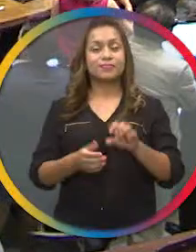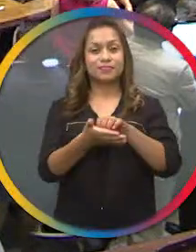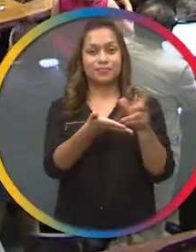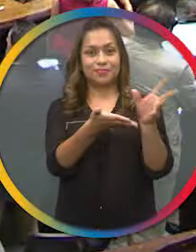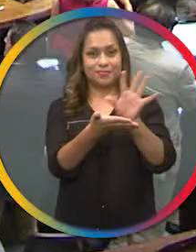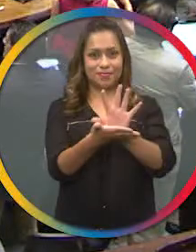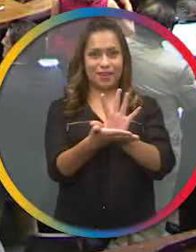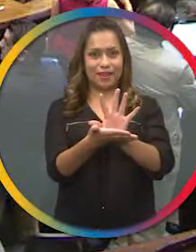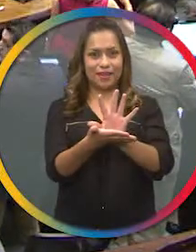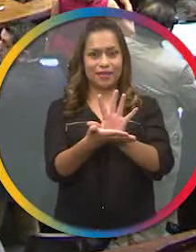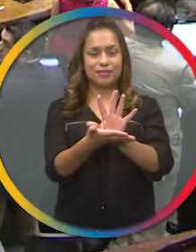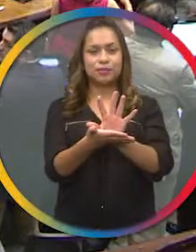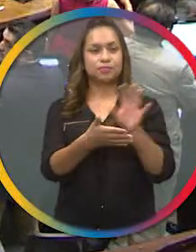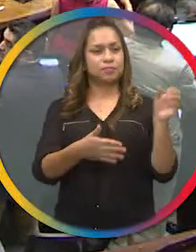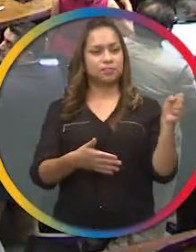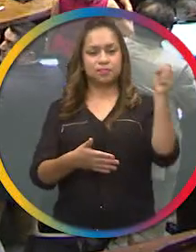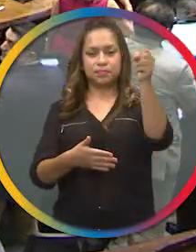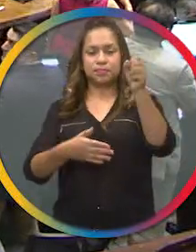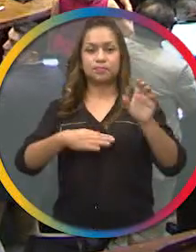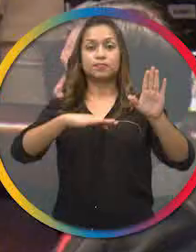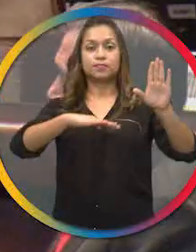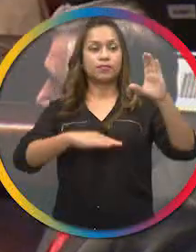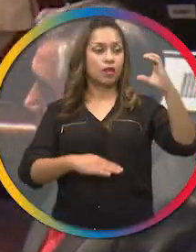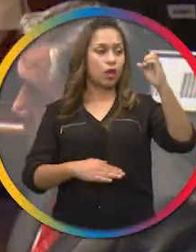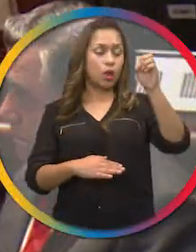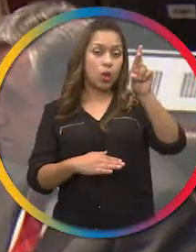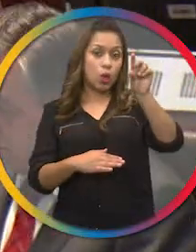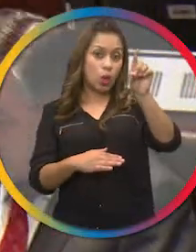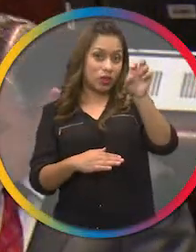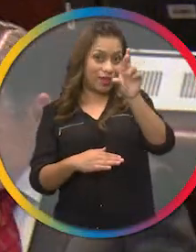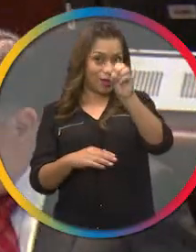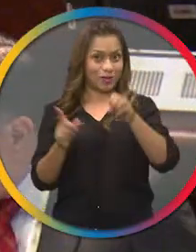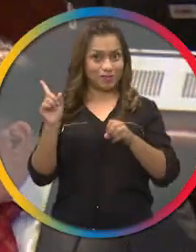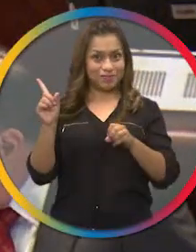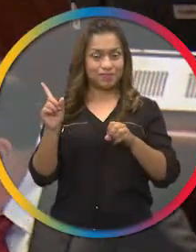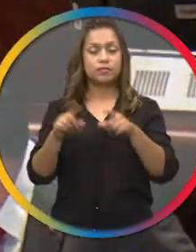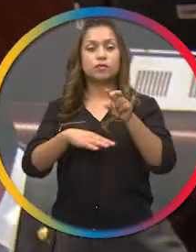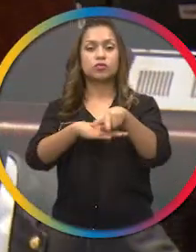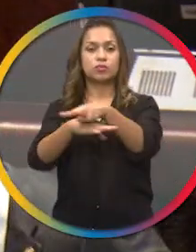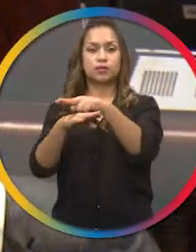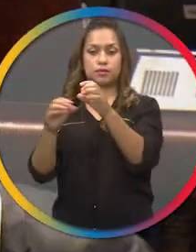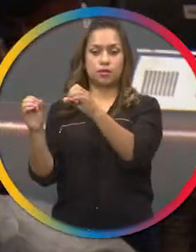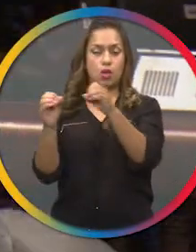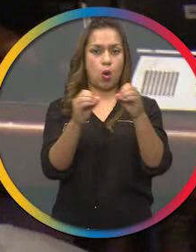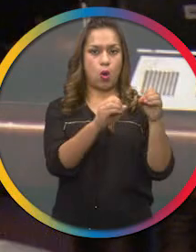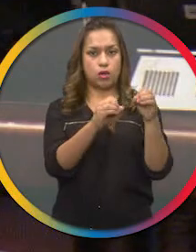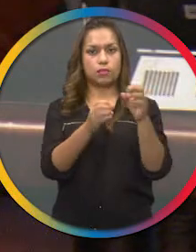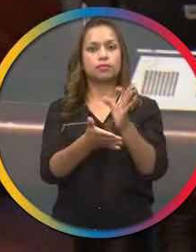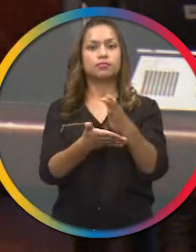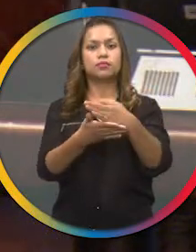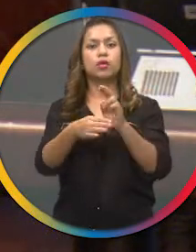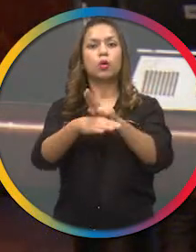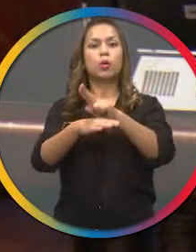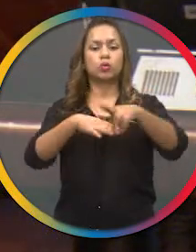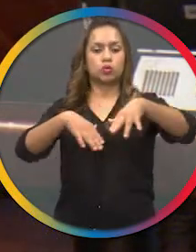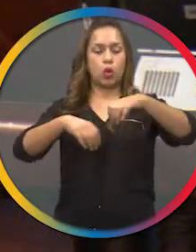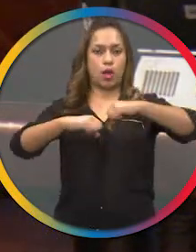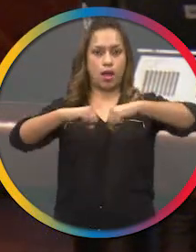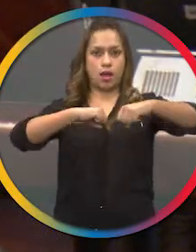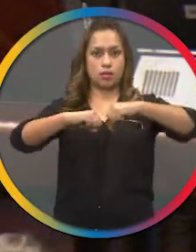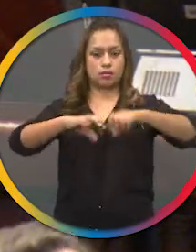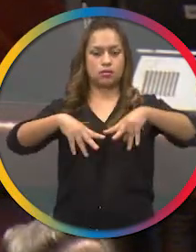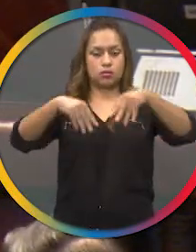Ante la Asamblea Nacional, se posesionó Fernando Cordero como el primer superintendente de Ordenamiento Territorial, Uso y Gestión de